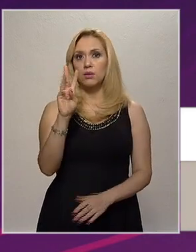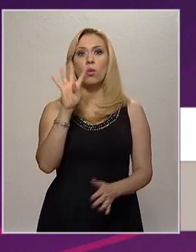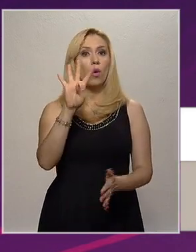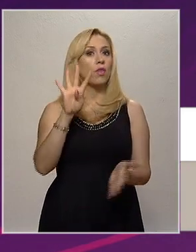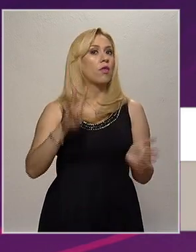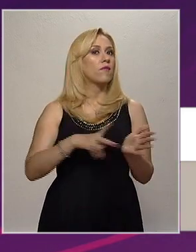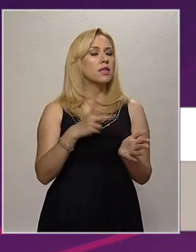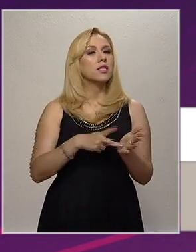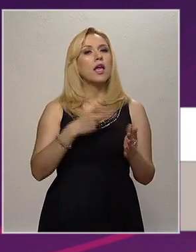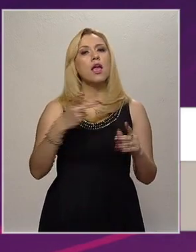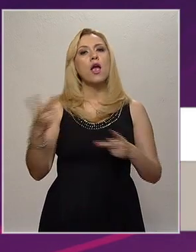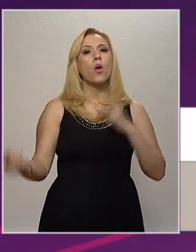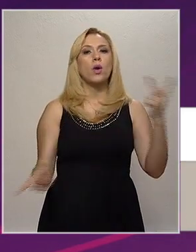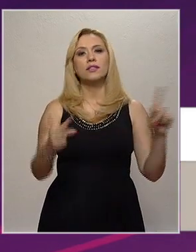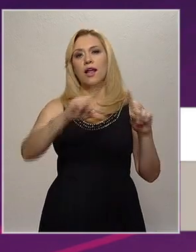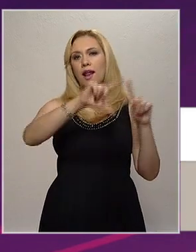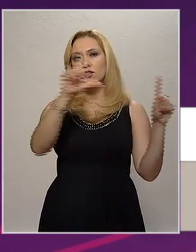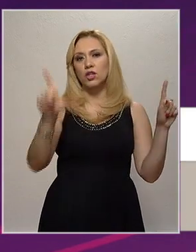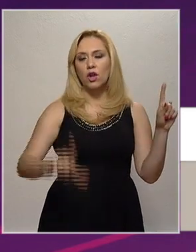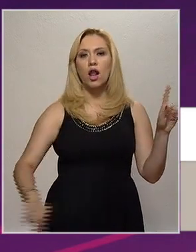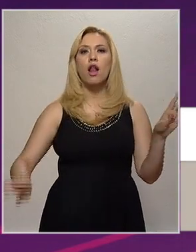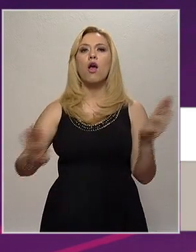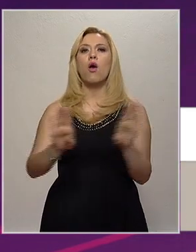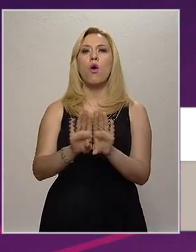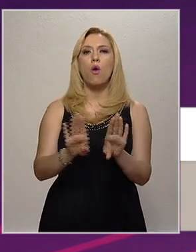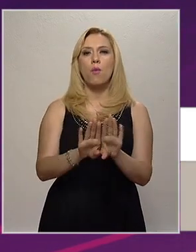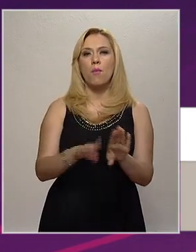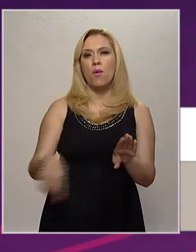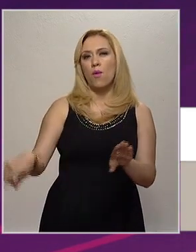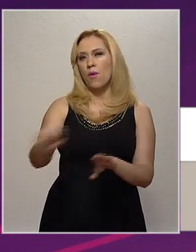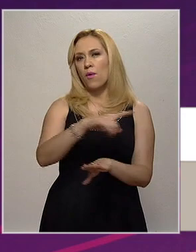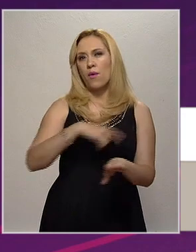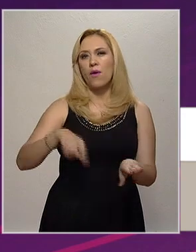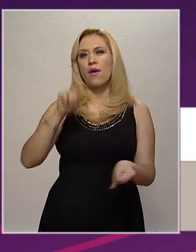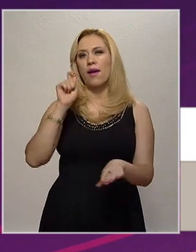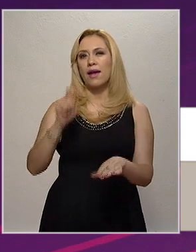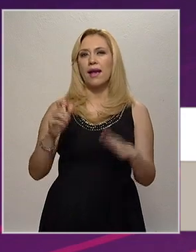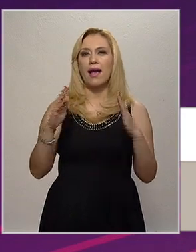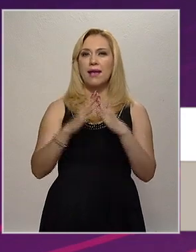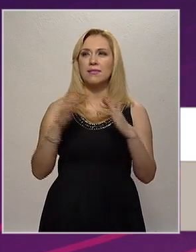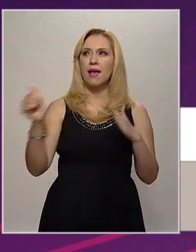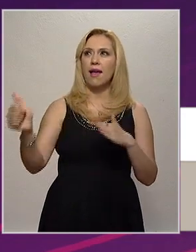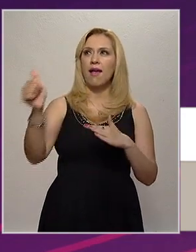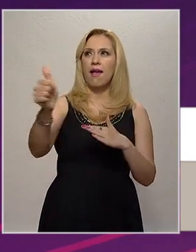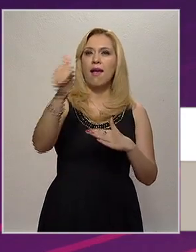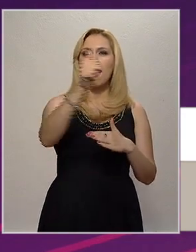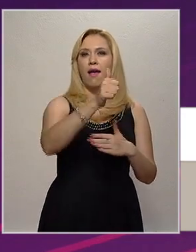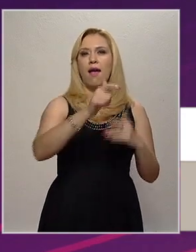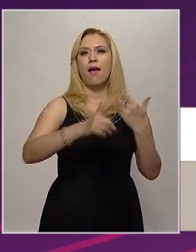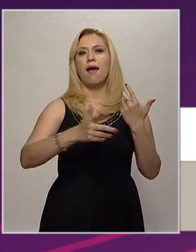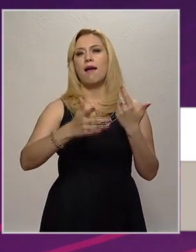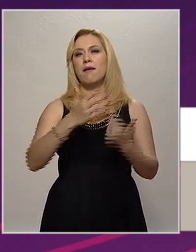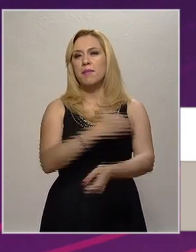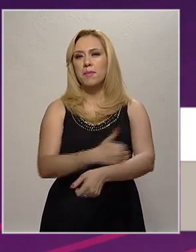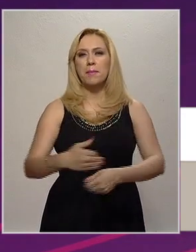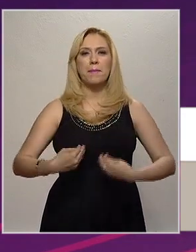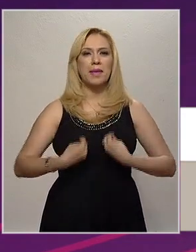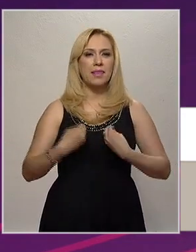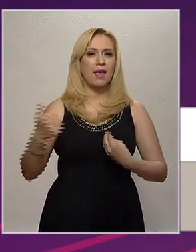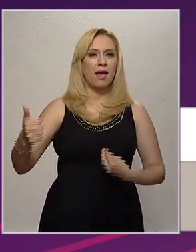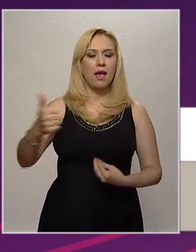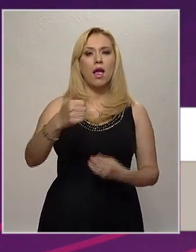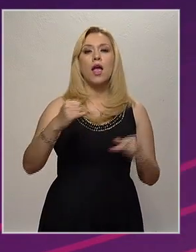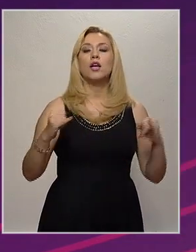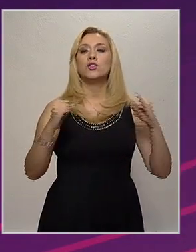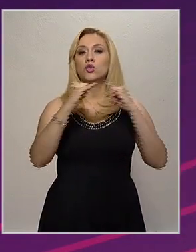ocasiones la encuesta nacional sobre la dinámica de las relaciones en los hogares, la ENDIRE, que es la encuesta que impulsa el Instituto Nacional de las